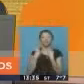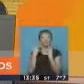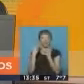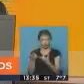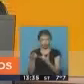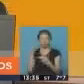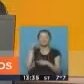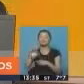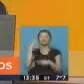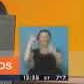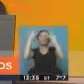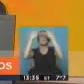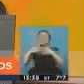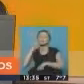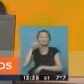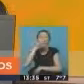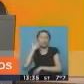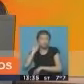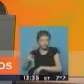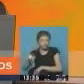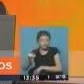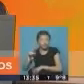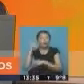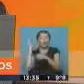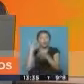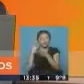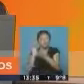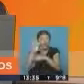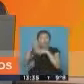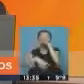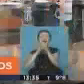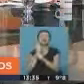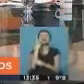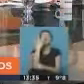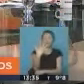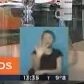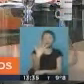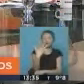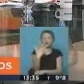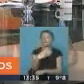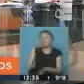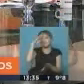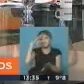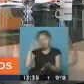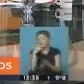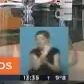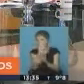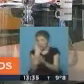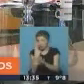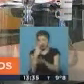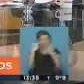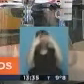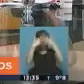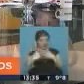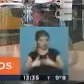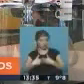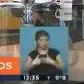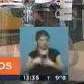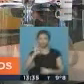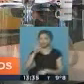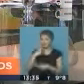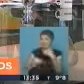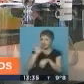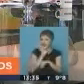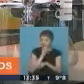automáticamente en sus cuentas este hasta el día 5 de cada mes o sea que muy simple es automático muy simple no hay que hacer ningún